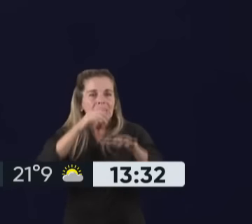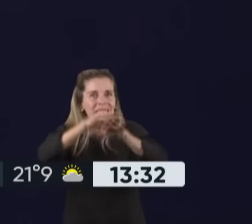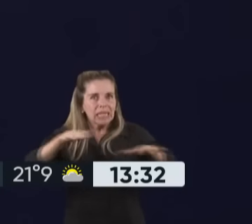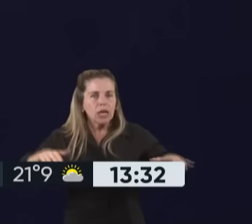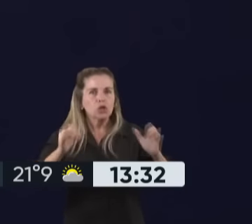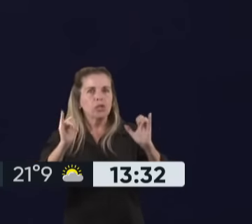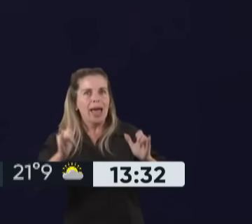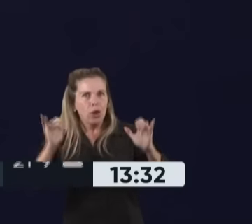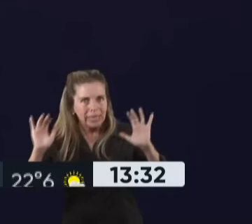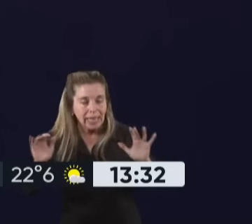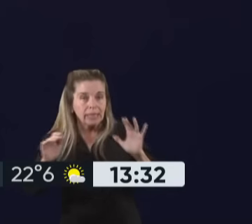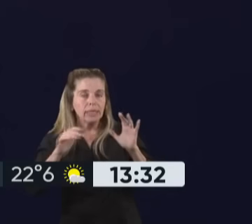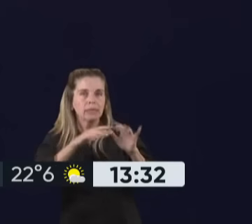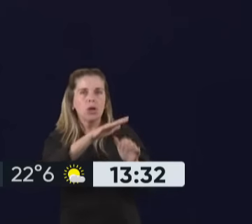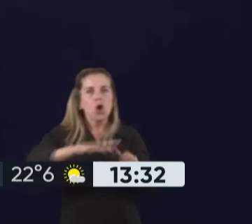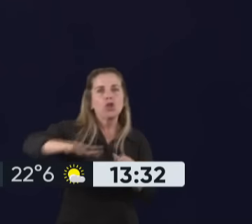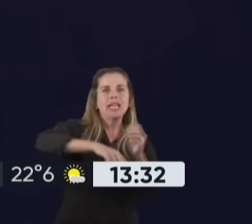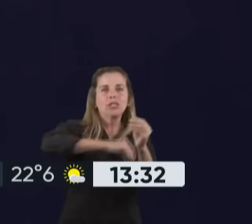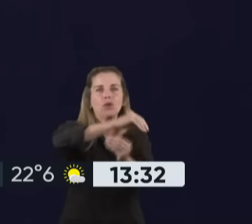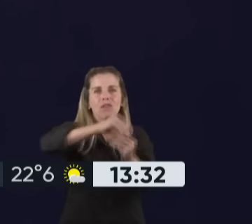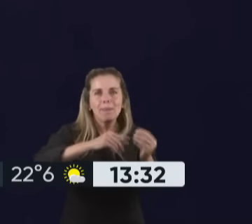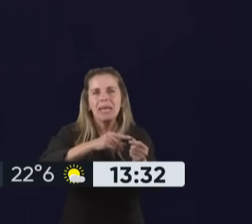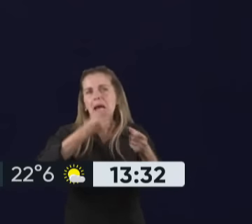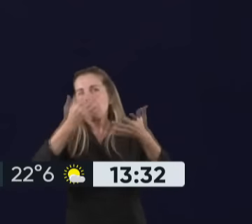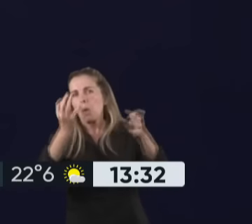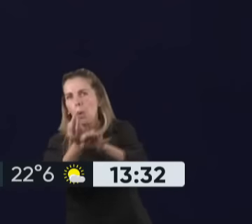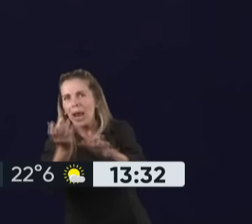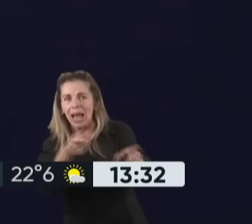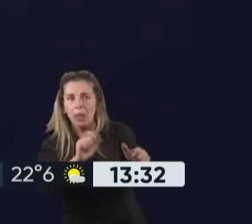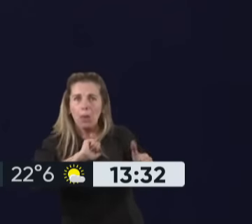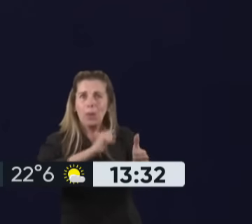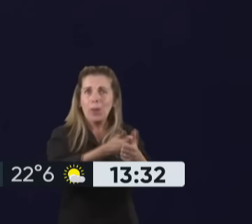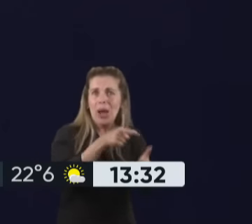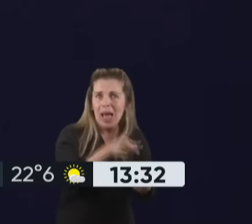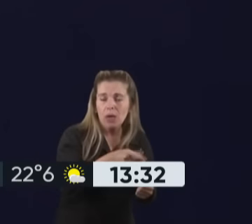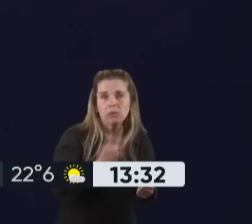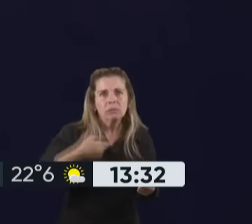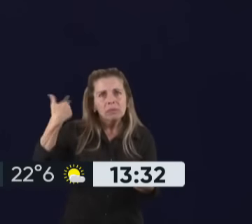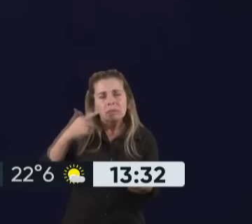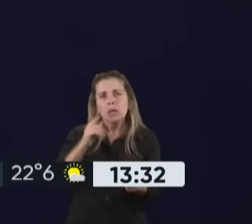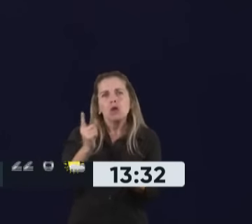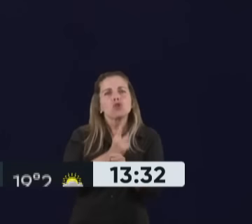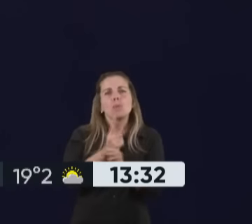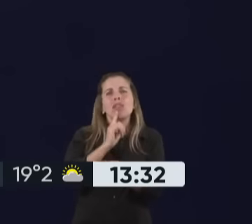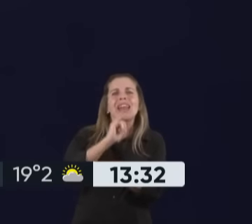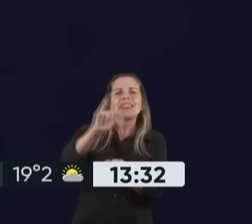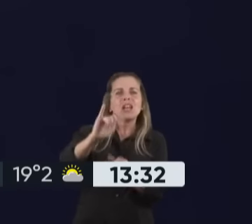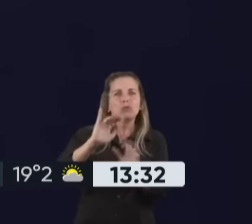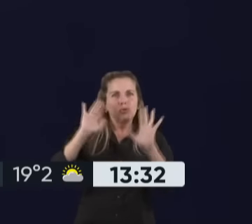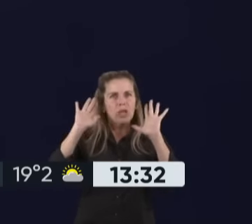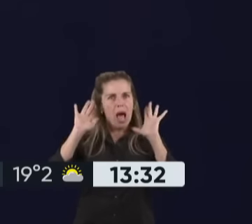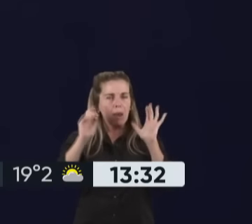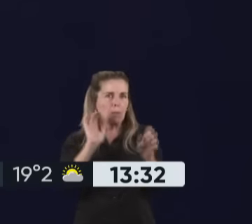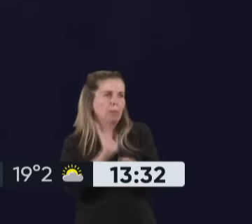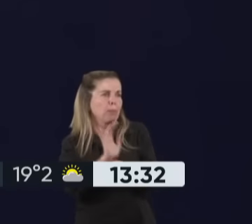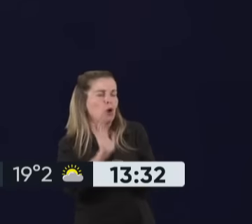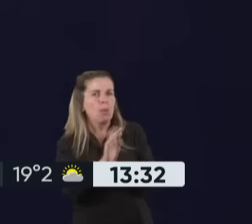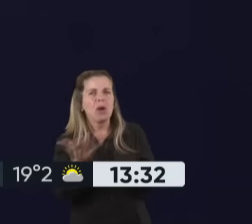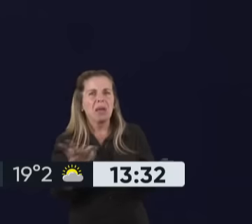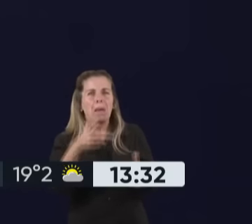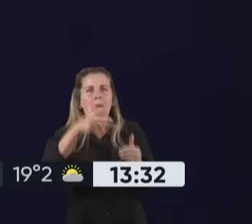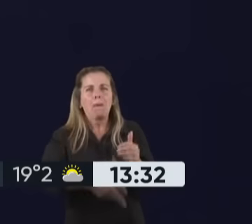general en contexto familiar, pero en cualquier contexto, no pueden denunciar, no pueden. Es algo que